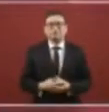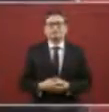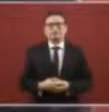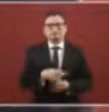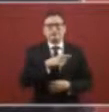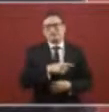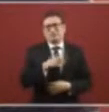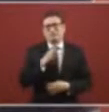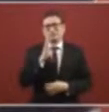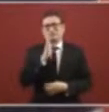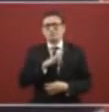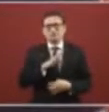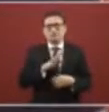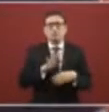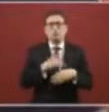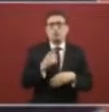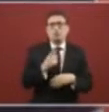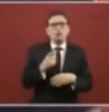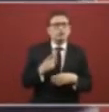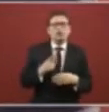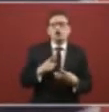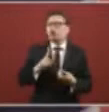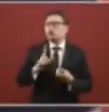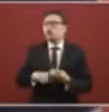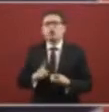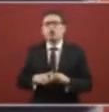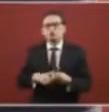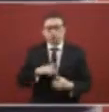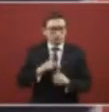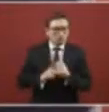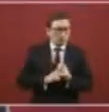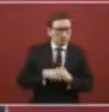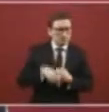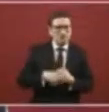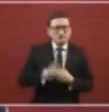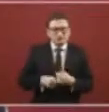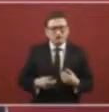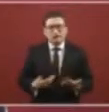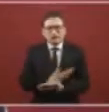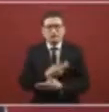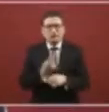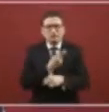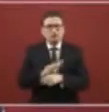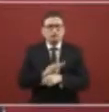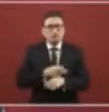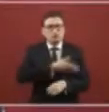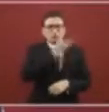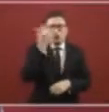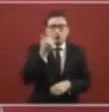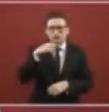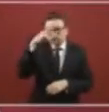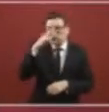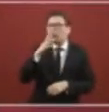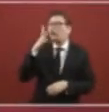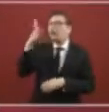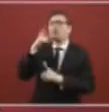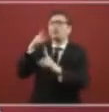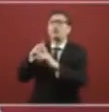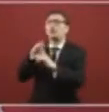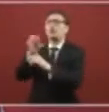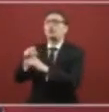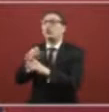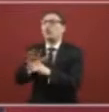un contrasentido que no sabe de dónde viene a don no va a saber hacia dónde va nunca entonces sí